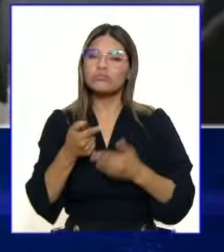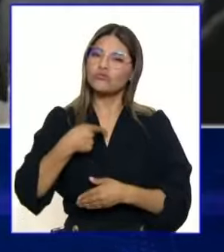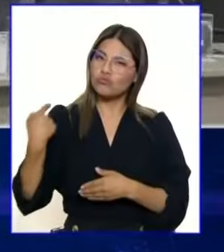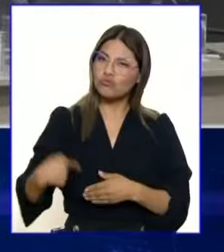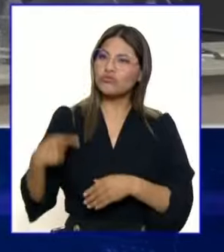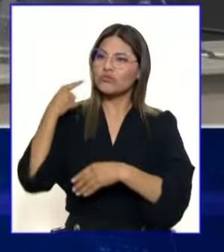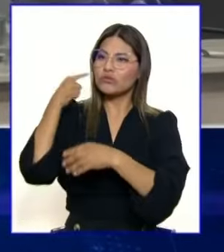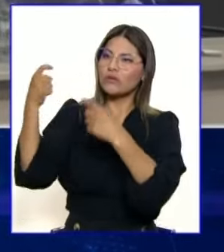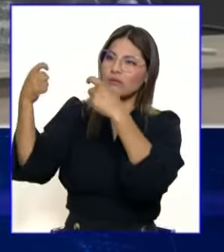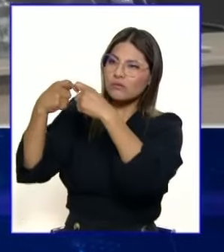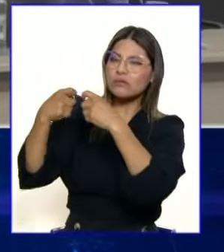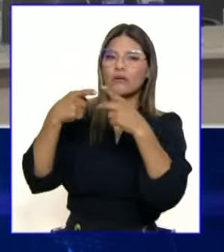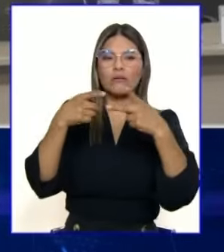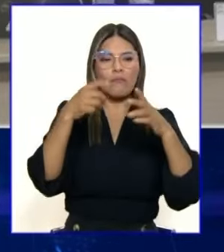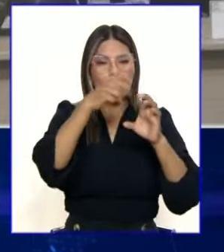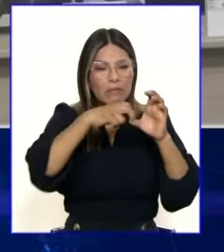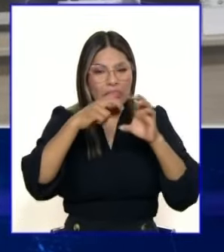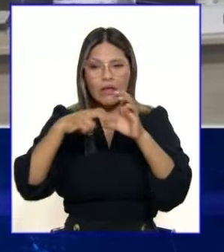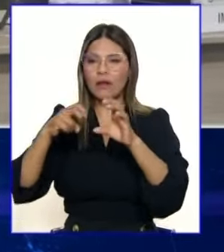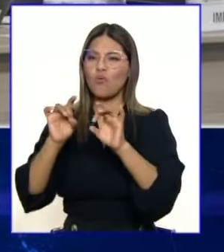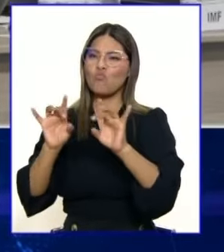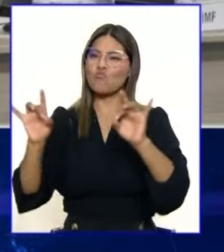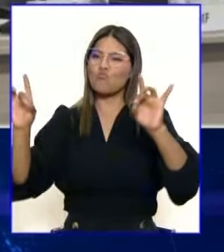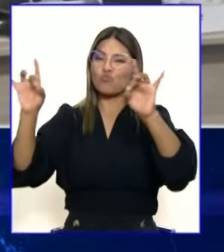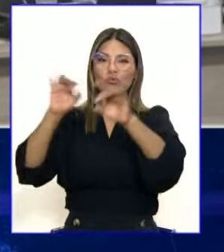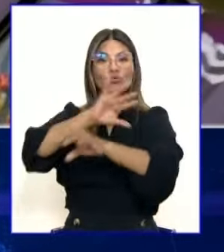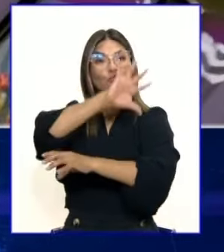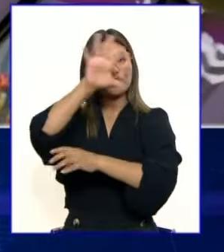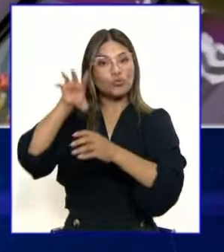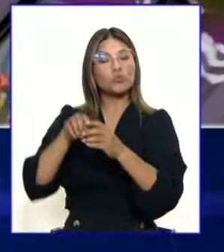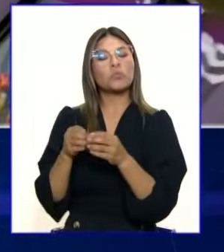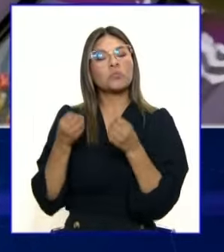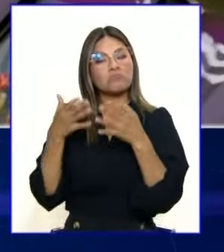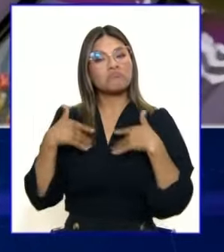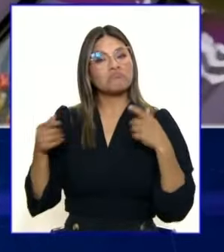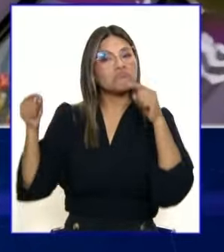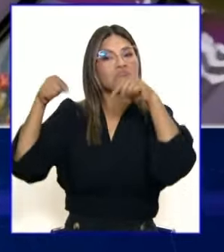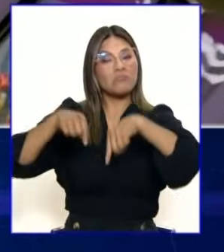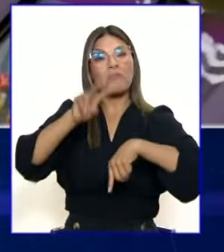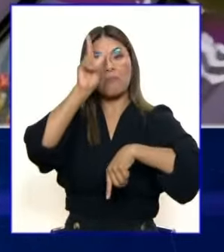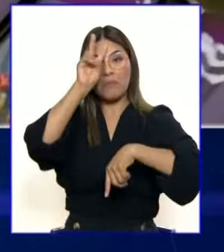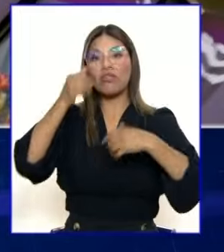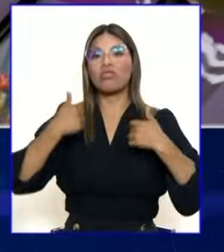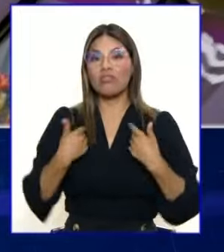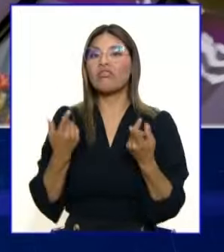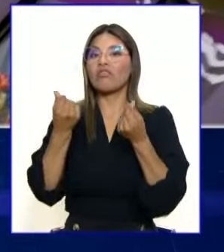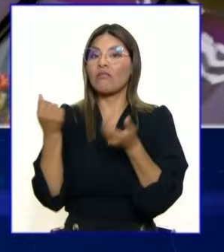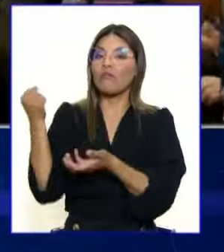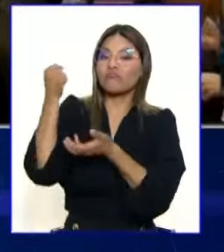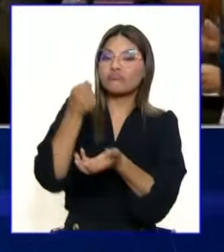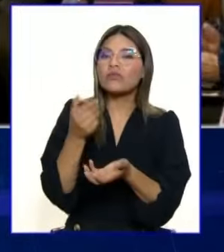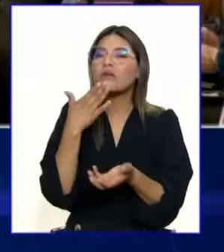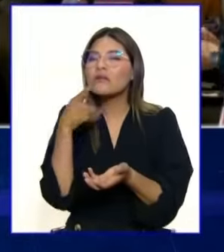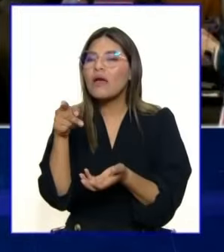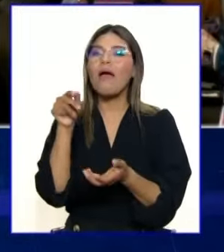tenemos agroindustrias. Es decir, hay una gran presencia de gobierno chino y de empresas chinas actualmente